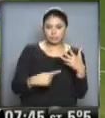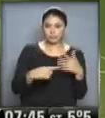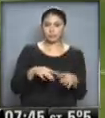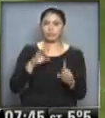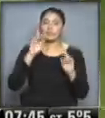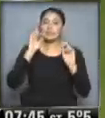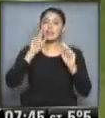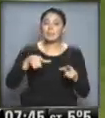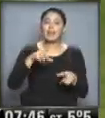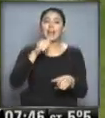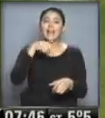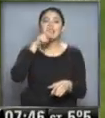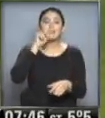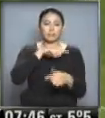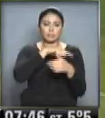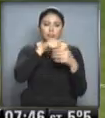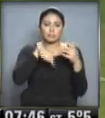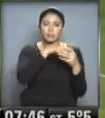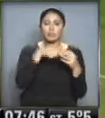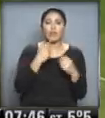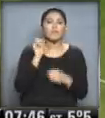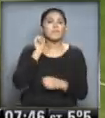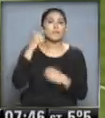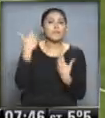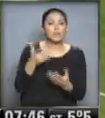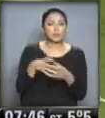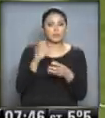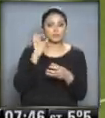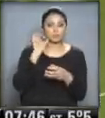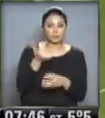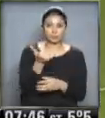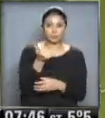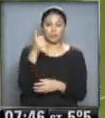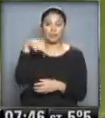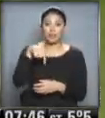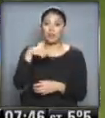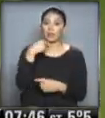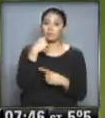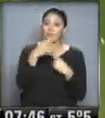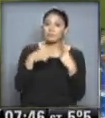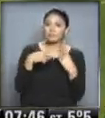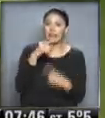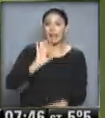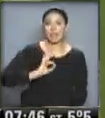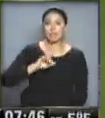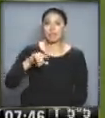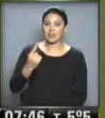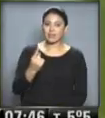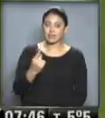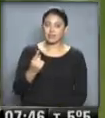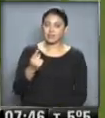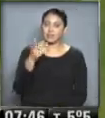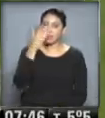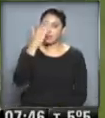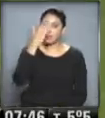y Miguel Caneo para marcar un triunfo que va a tener mucho sabor especial el año que viene, cuando